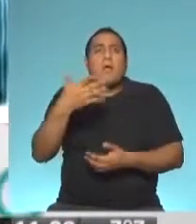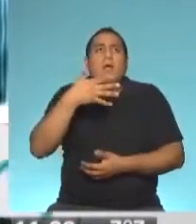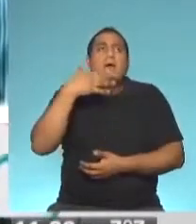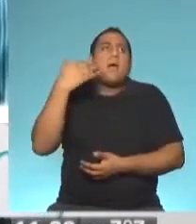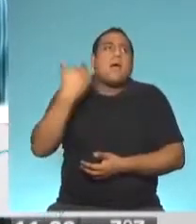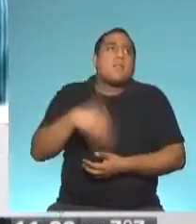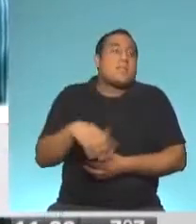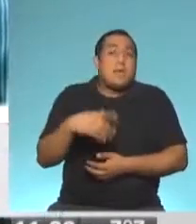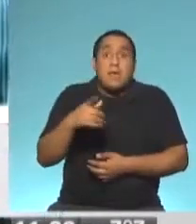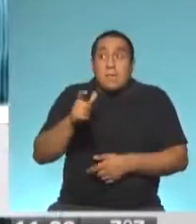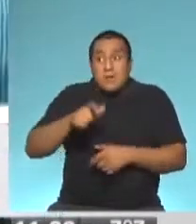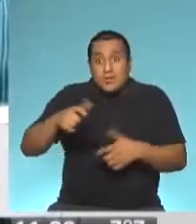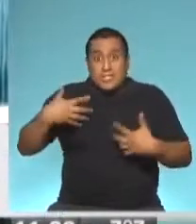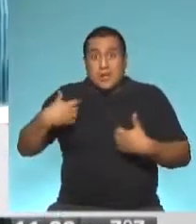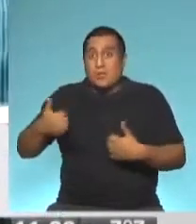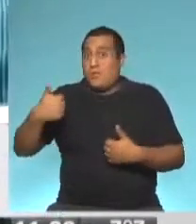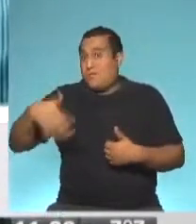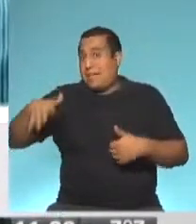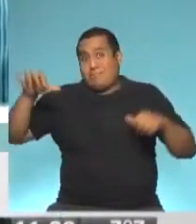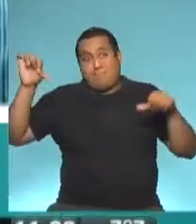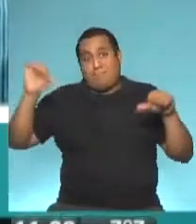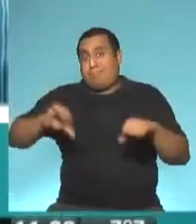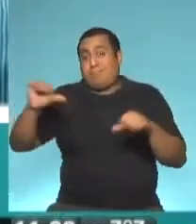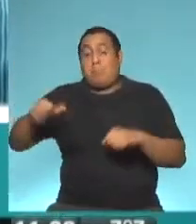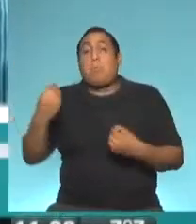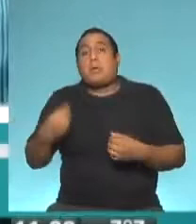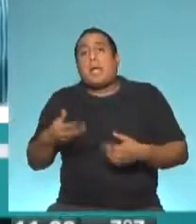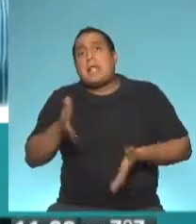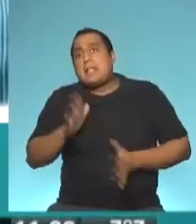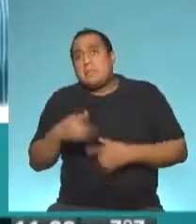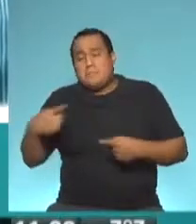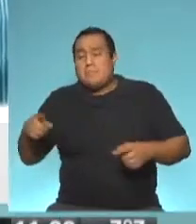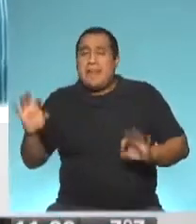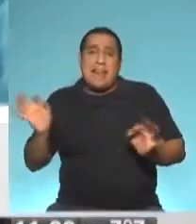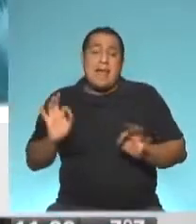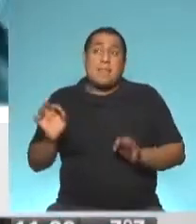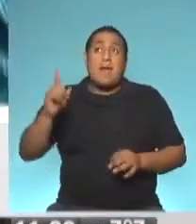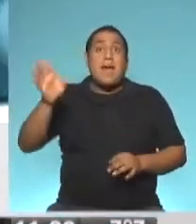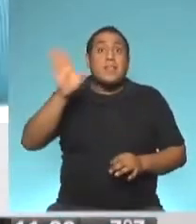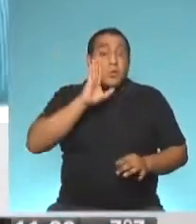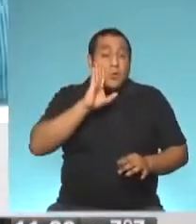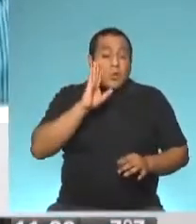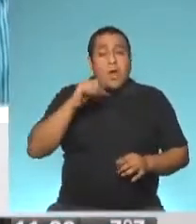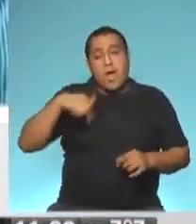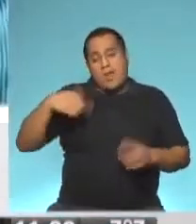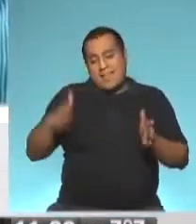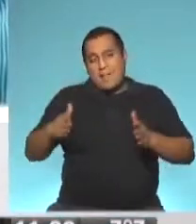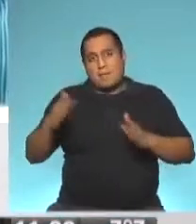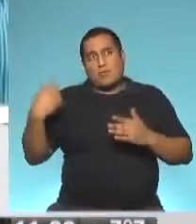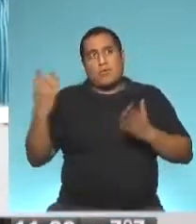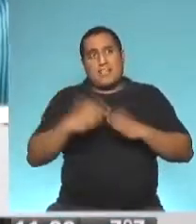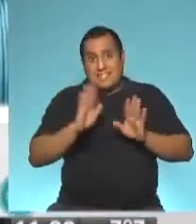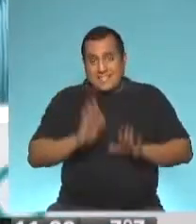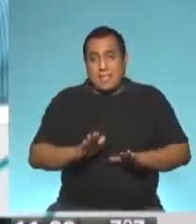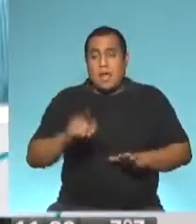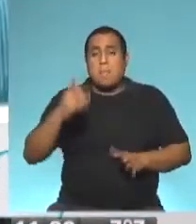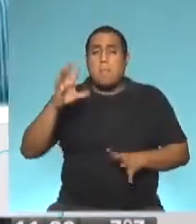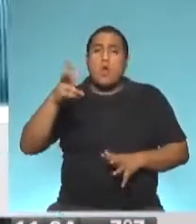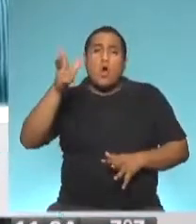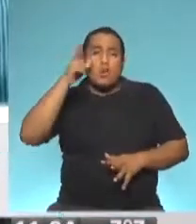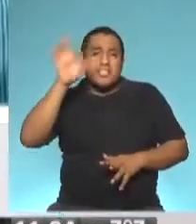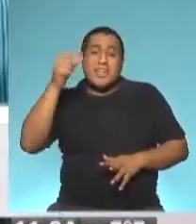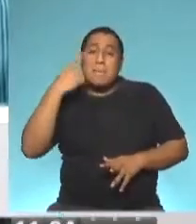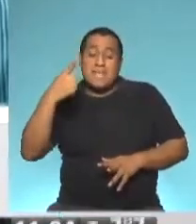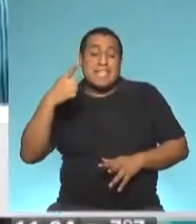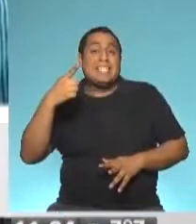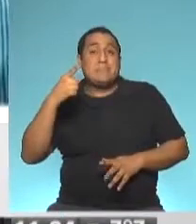a nivel sanitario va a ser tremendo, y en Estados Unidos se espera más o menos que solamente por la cuarentena haya más de 80.000 casos de